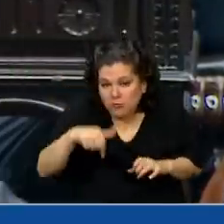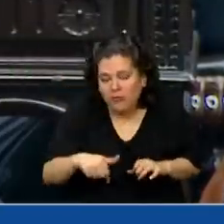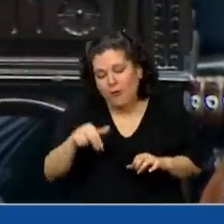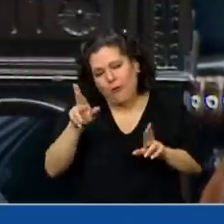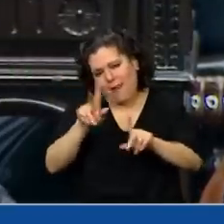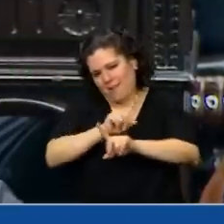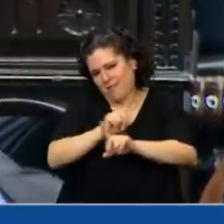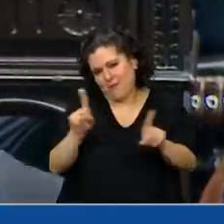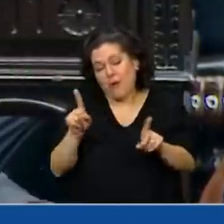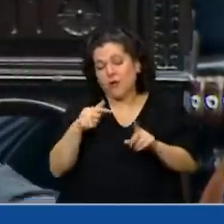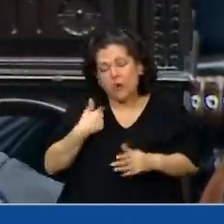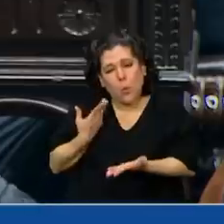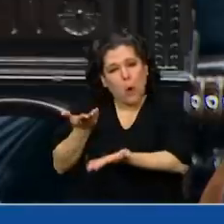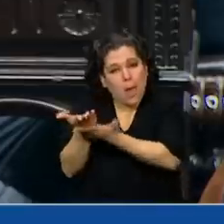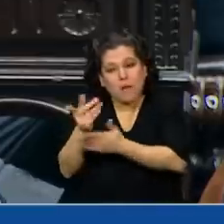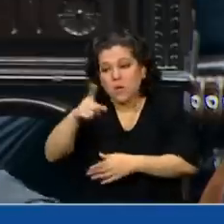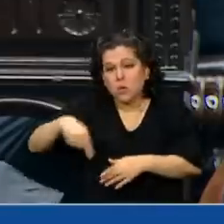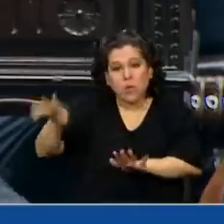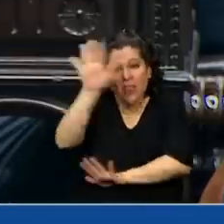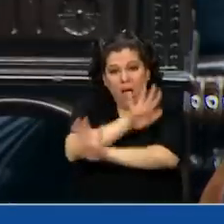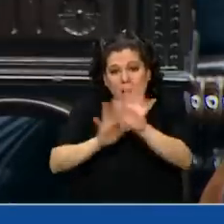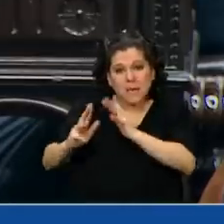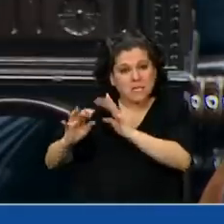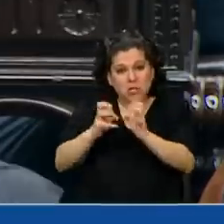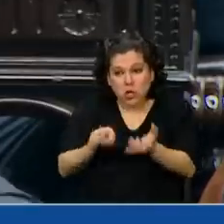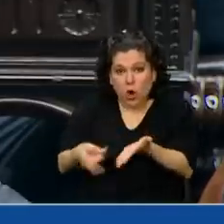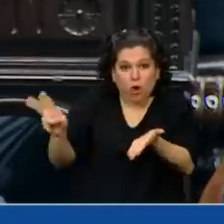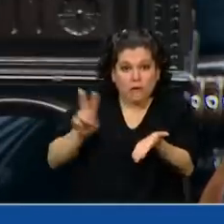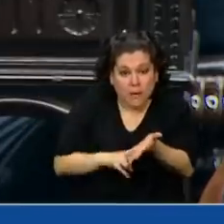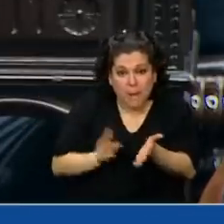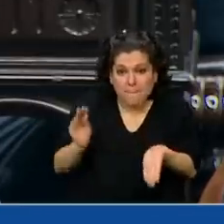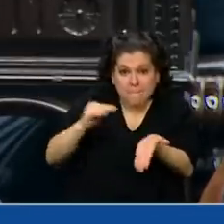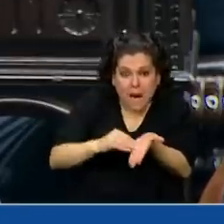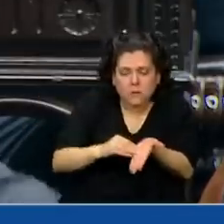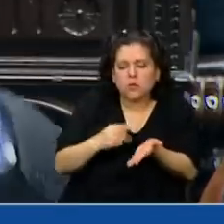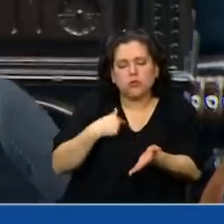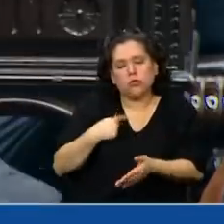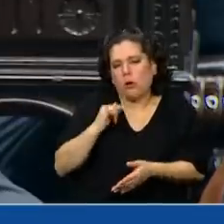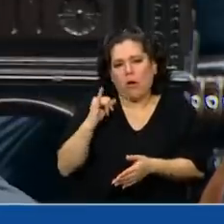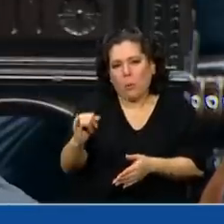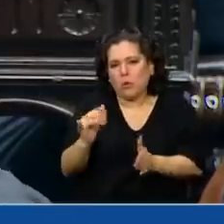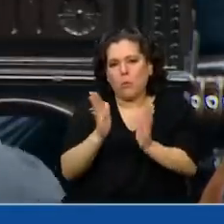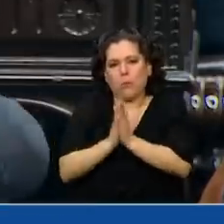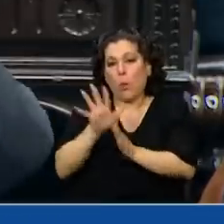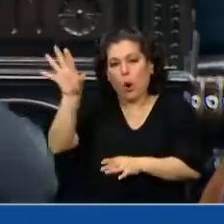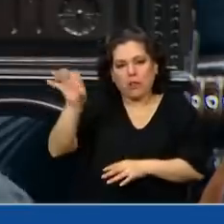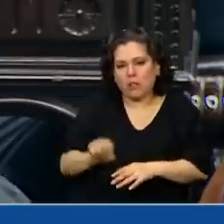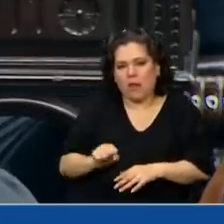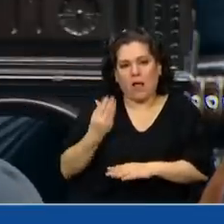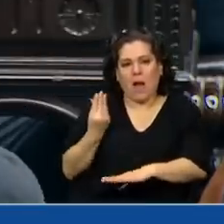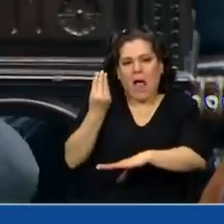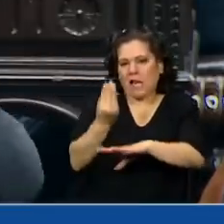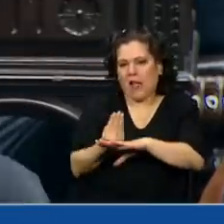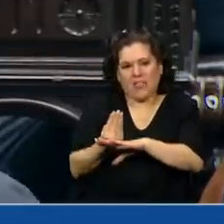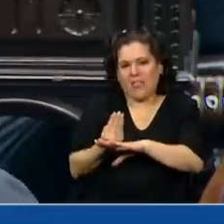les voy a pedir es que se arman otra, por favor. Lo único que falta es que lo traigan al